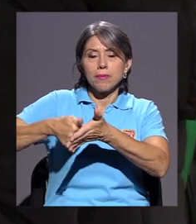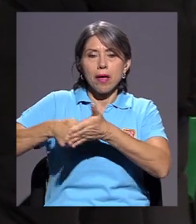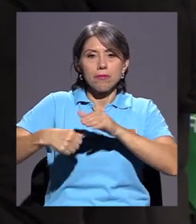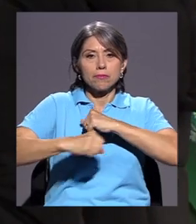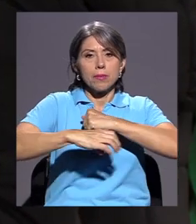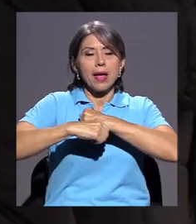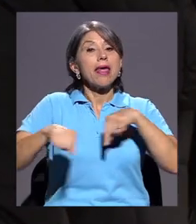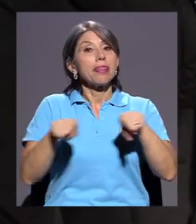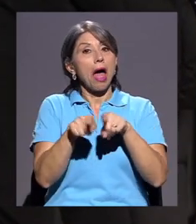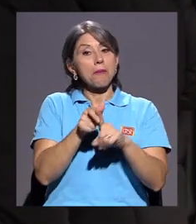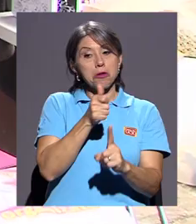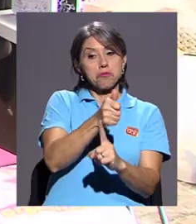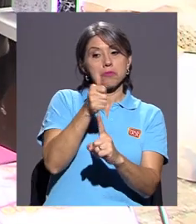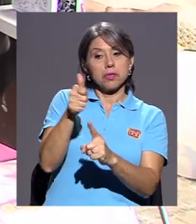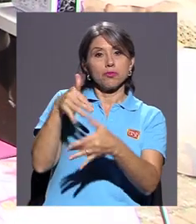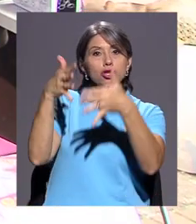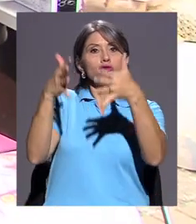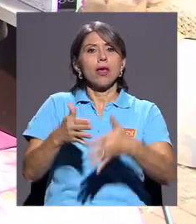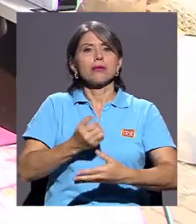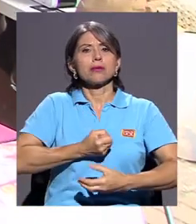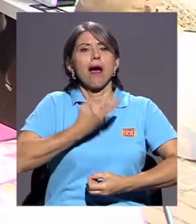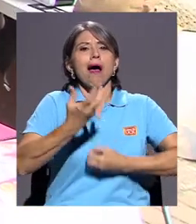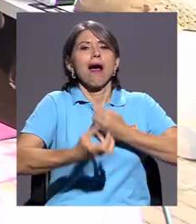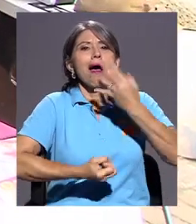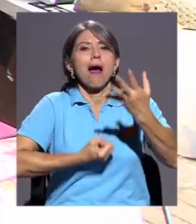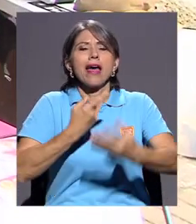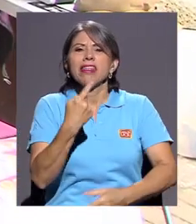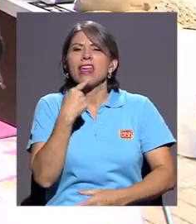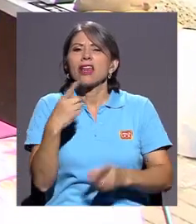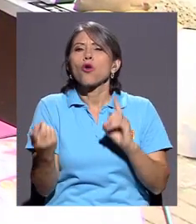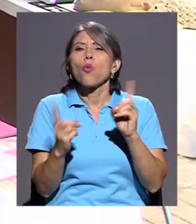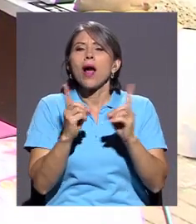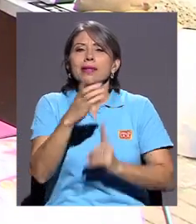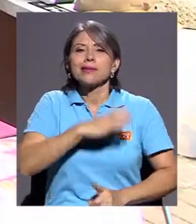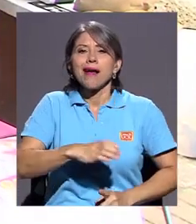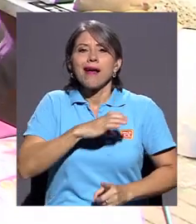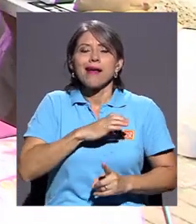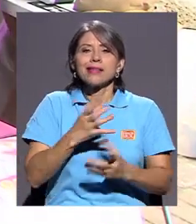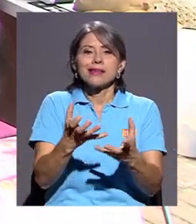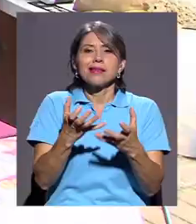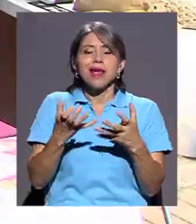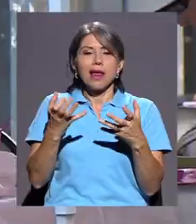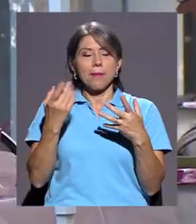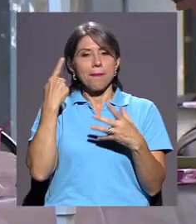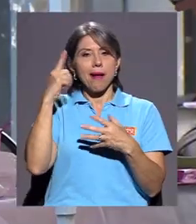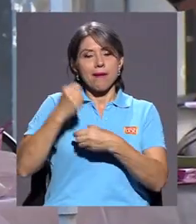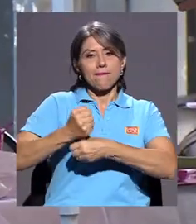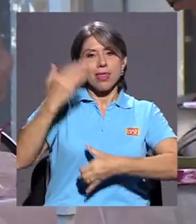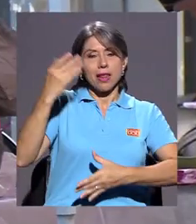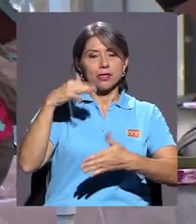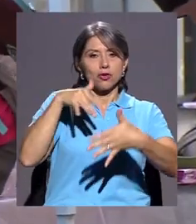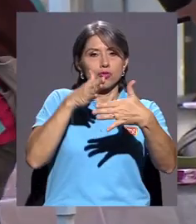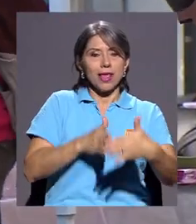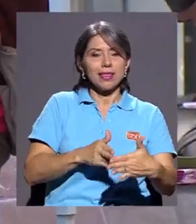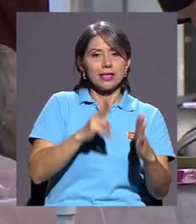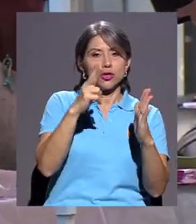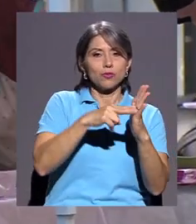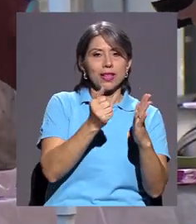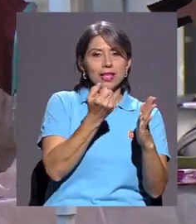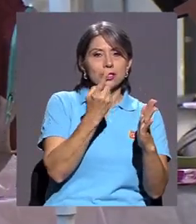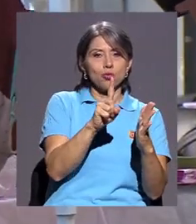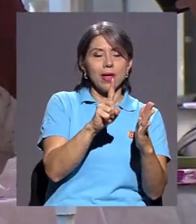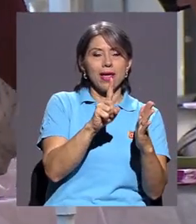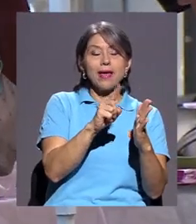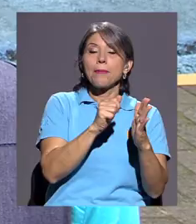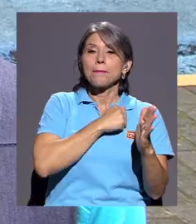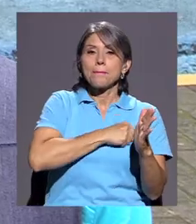los estudiantes alzaron su voz y expresaron cuáles son los aspectos que buscan de la Federación de Estudiantes